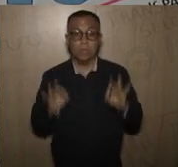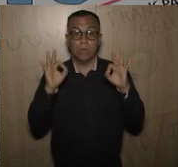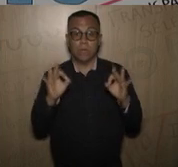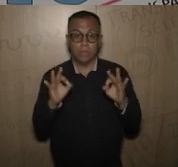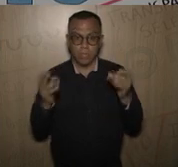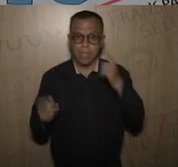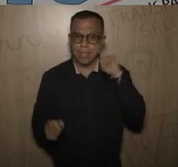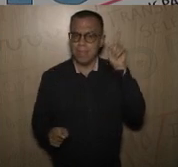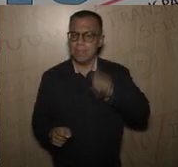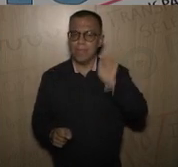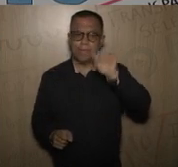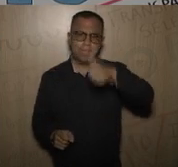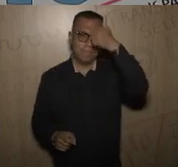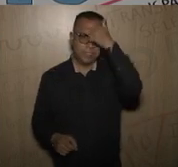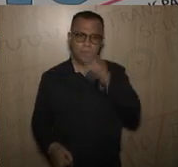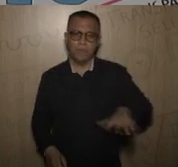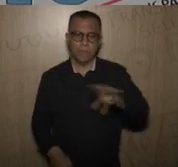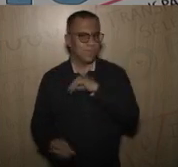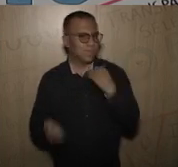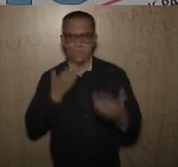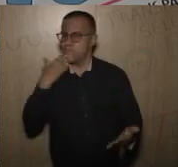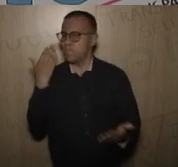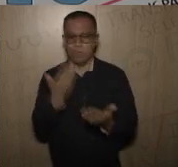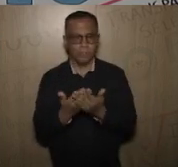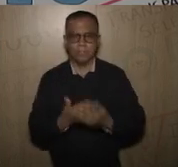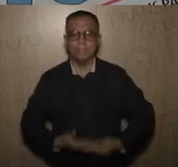debe ser un principio de todos. Muchas gracias.